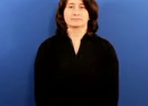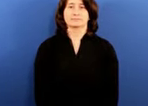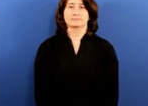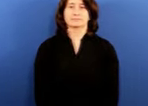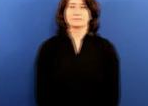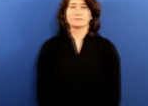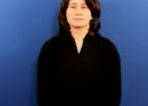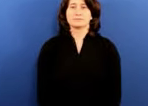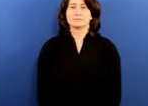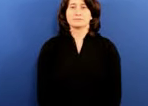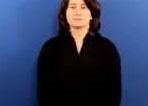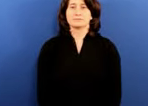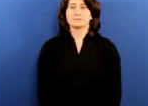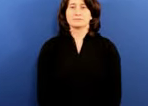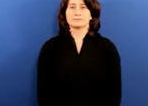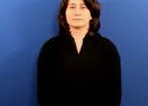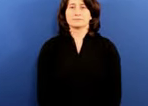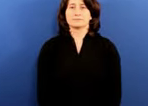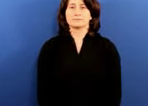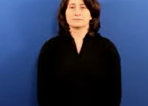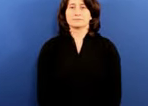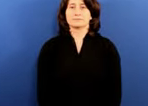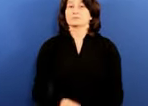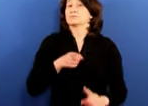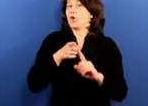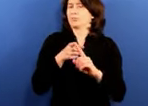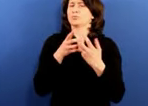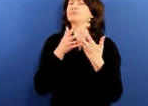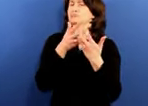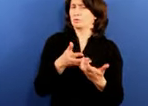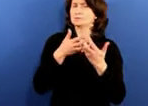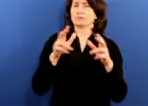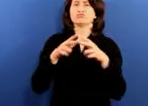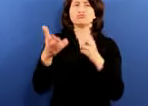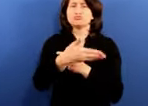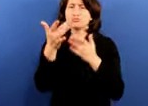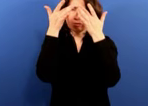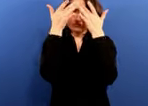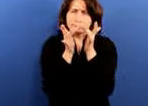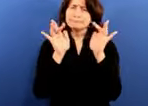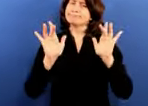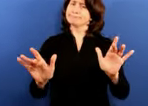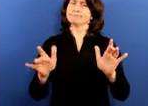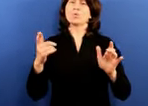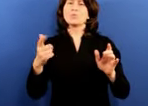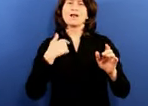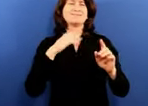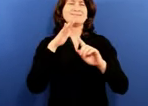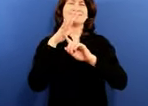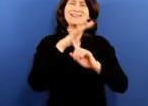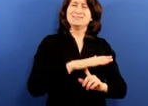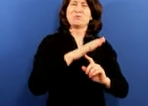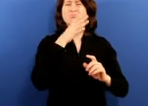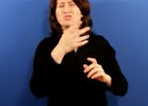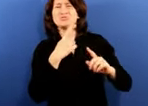homófobas. Desde la Diputación Foral de Vizcaya se ha reiterado el compromiso en la lucha contra la discriminación por motivo de orientación sexual y